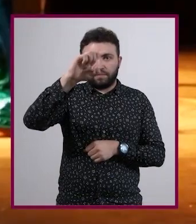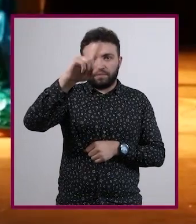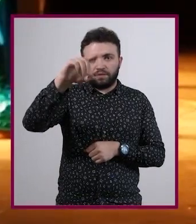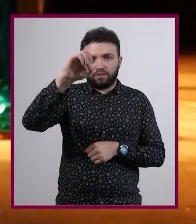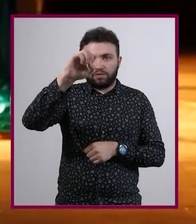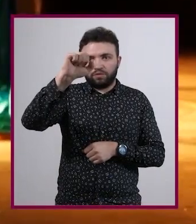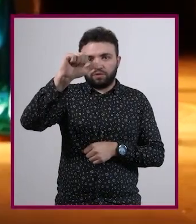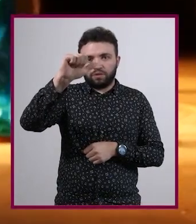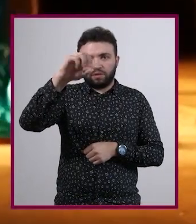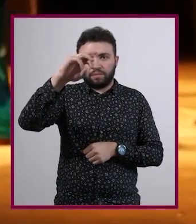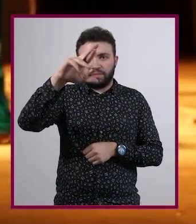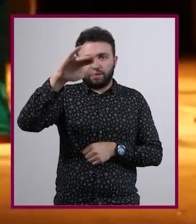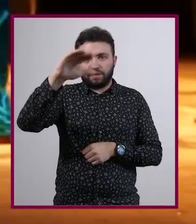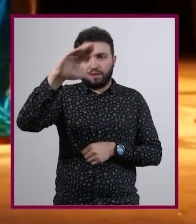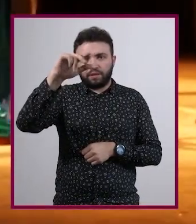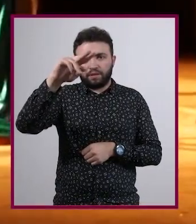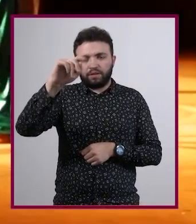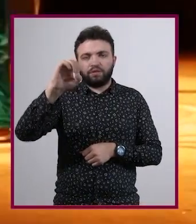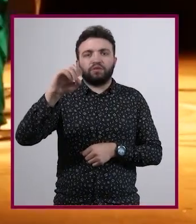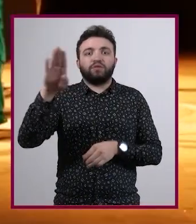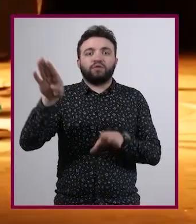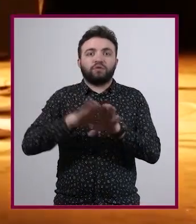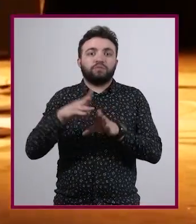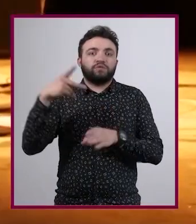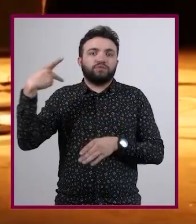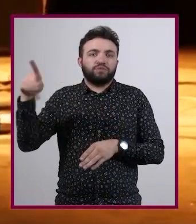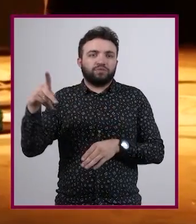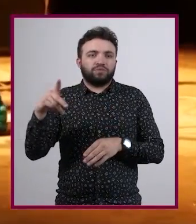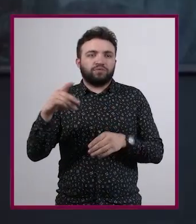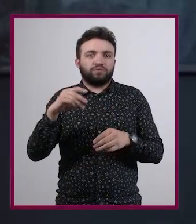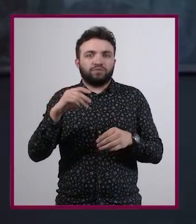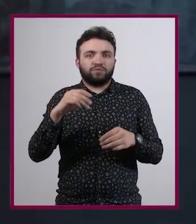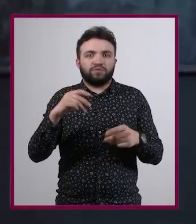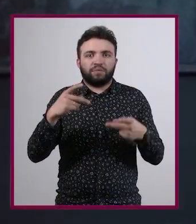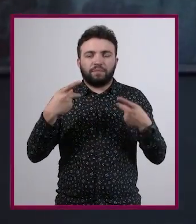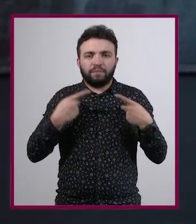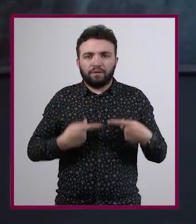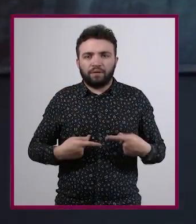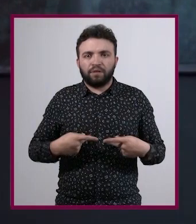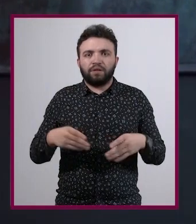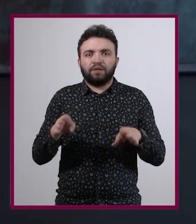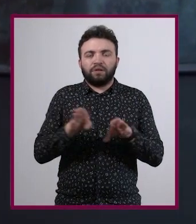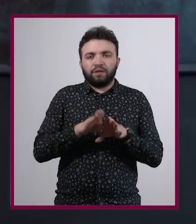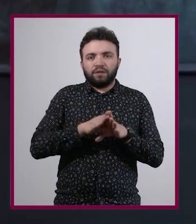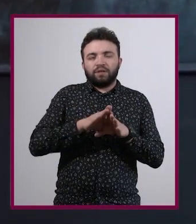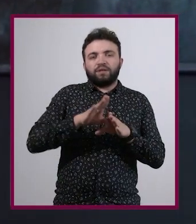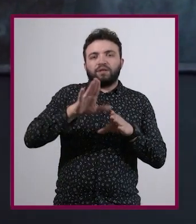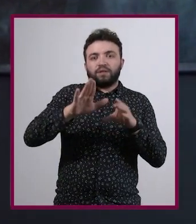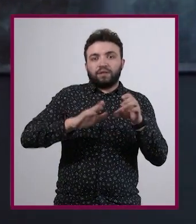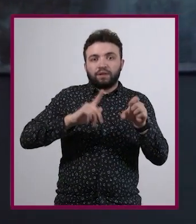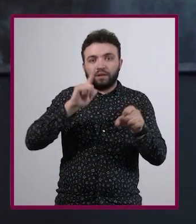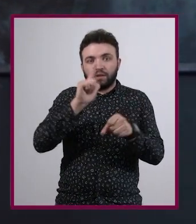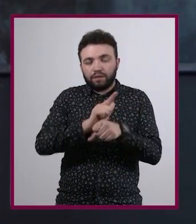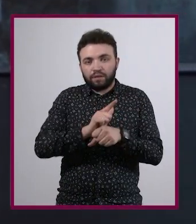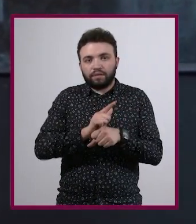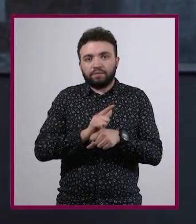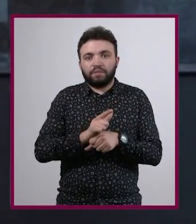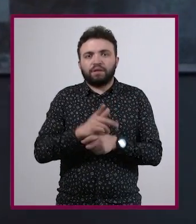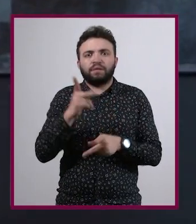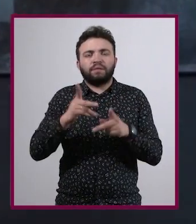personajes que reúnen rasgos humanos, no humanos, cósmicos, animales, que hablan